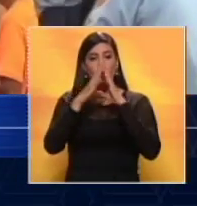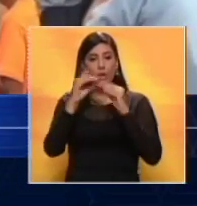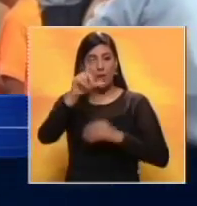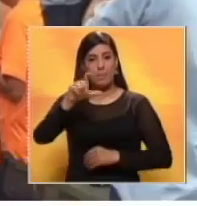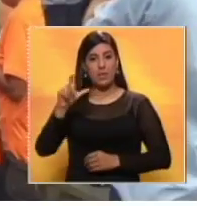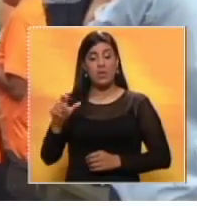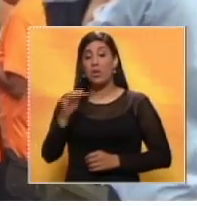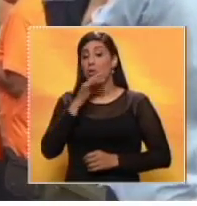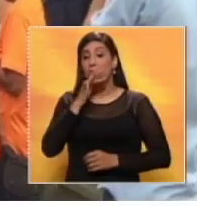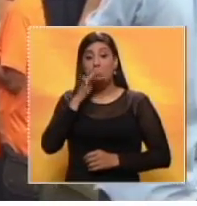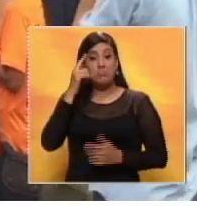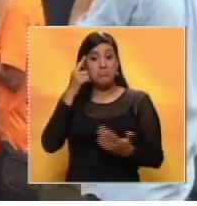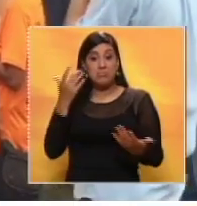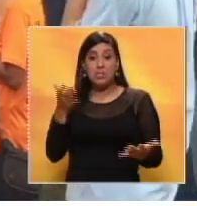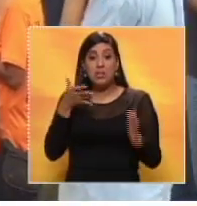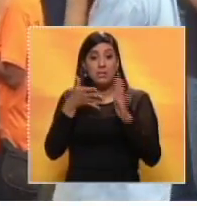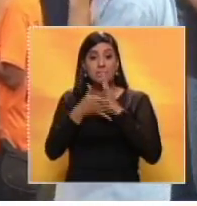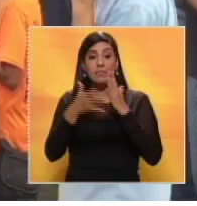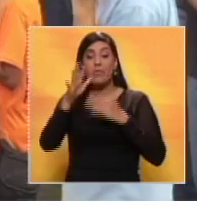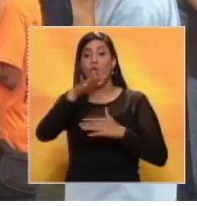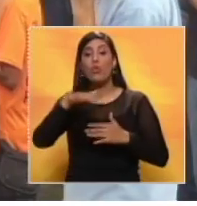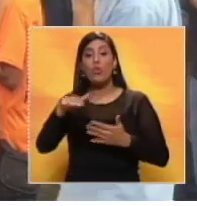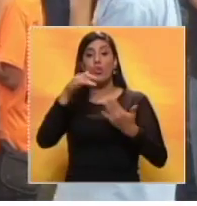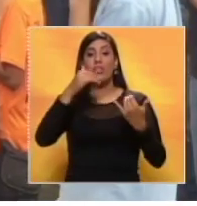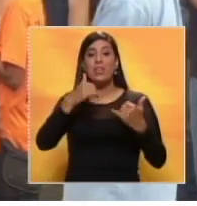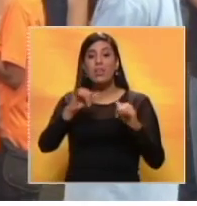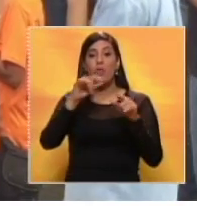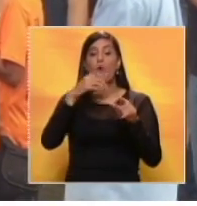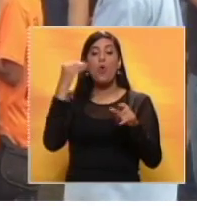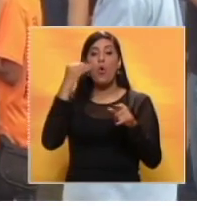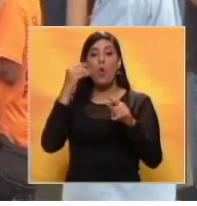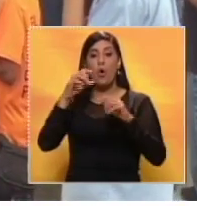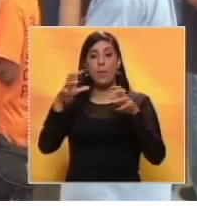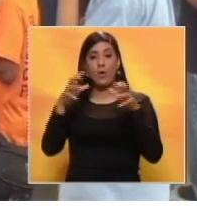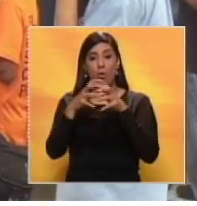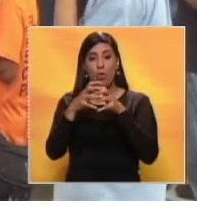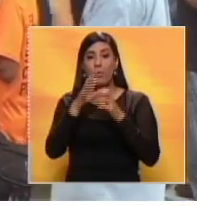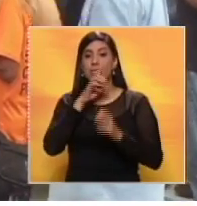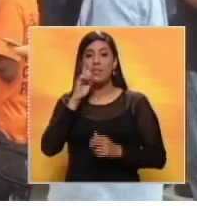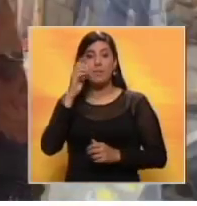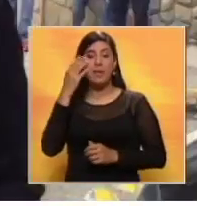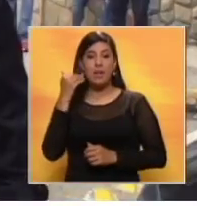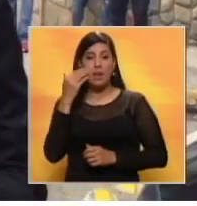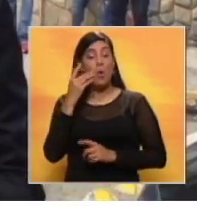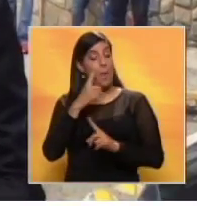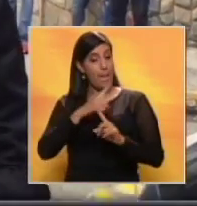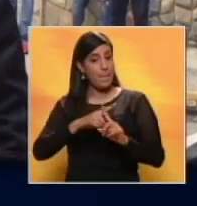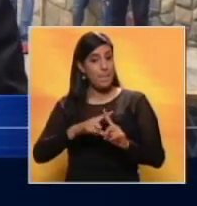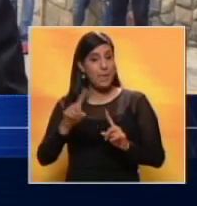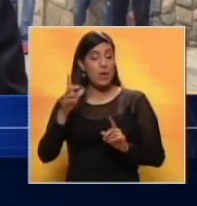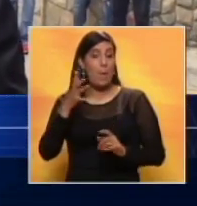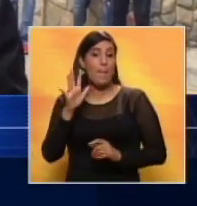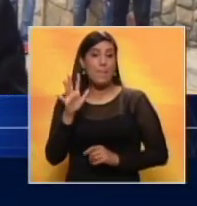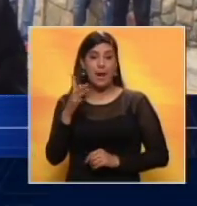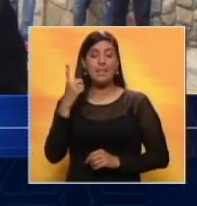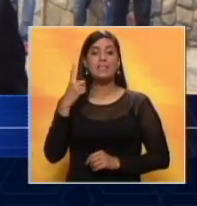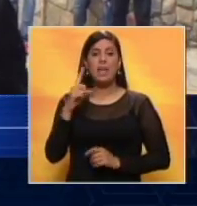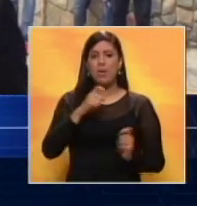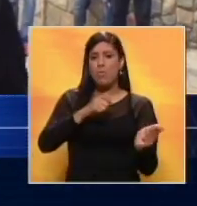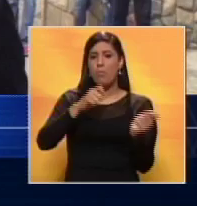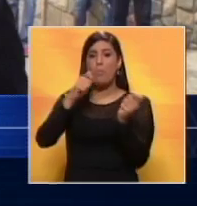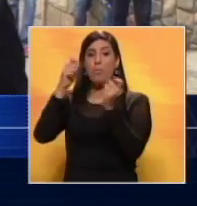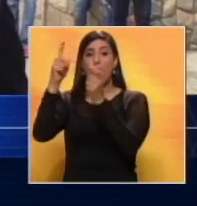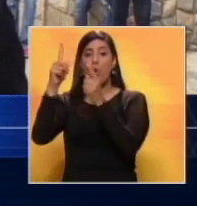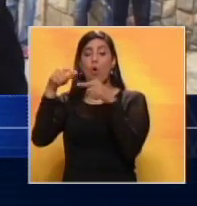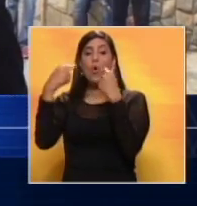todos. Todavía no se tiene a ciencia cierta la ubicación del joven dirigente Carlos Grafe, pero se presume que haya sido